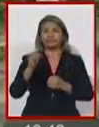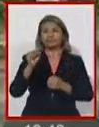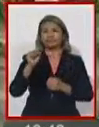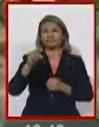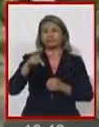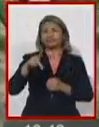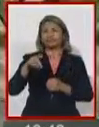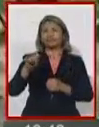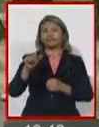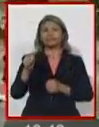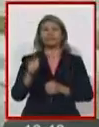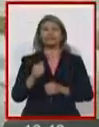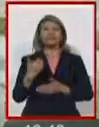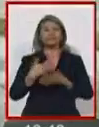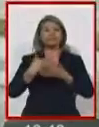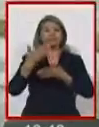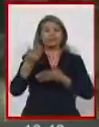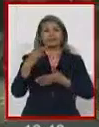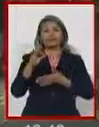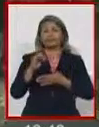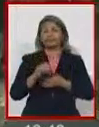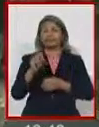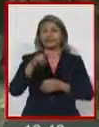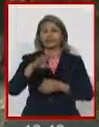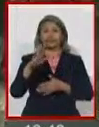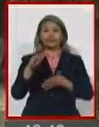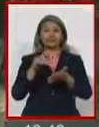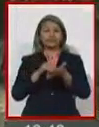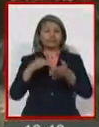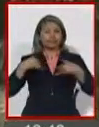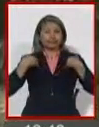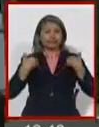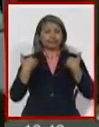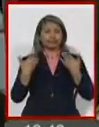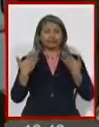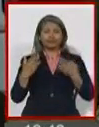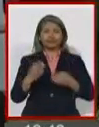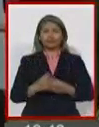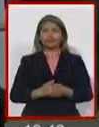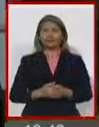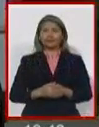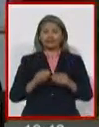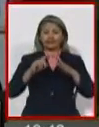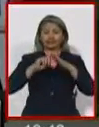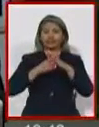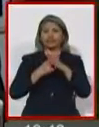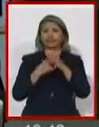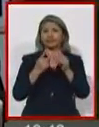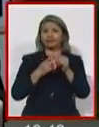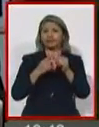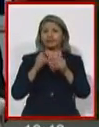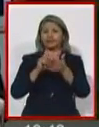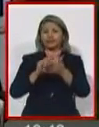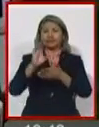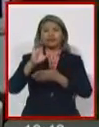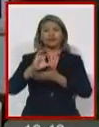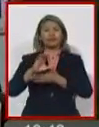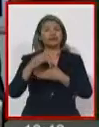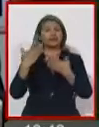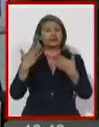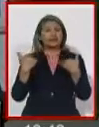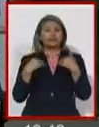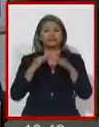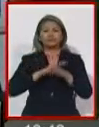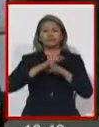PCA por la gestión 2018. Hasta el momento ya son 25.000 jóvenes postulantes. Que comenzó el 1 de diciembre